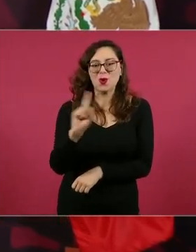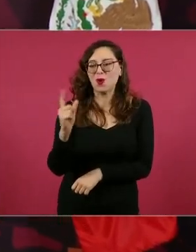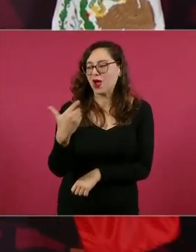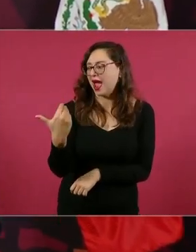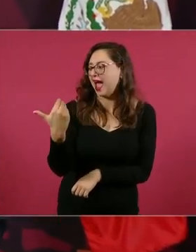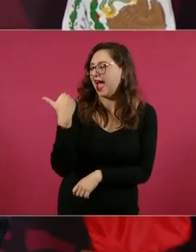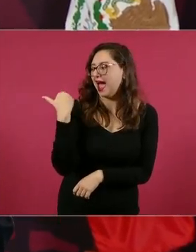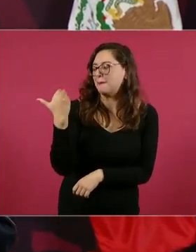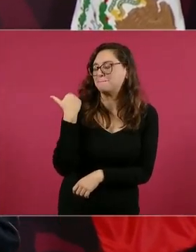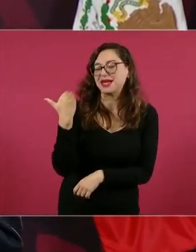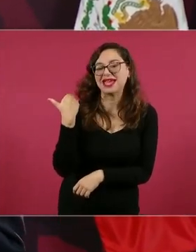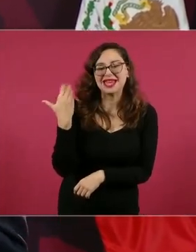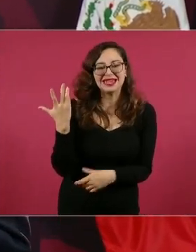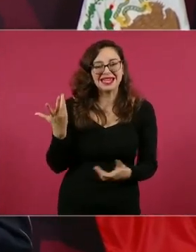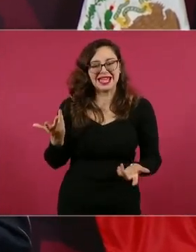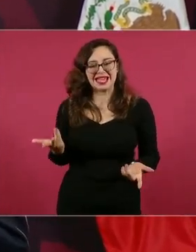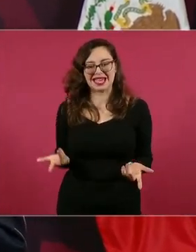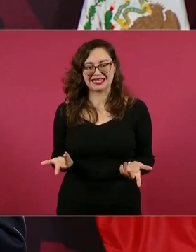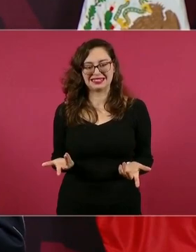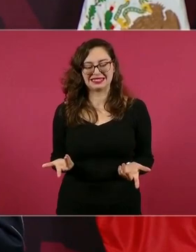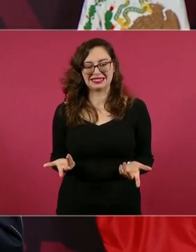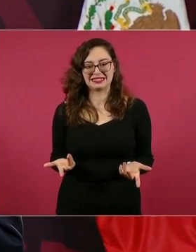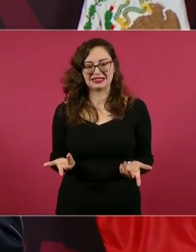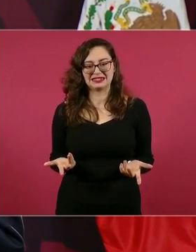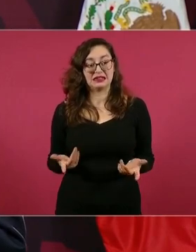que estamos nada